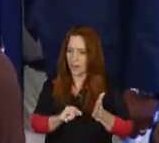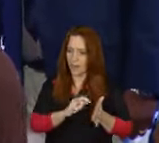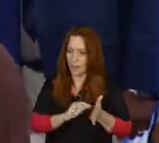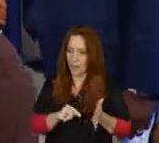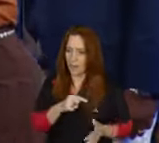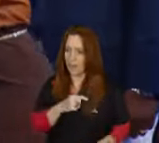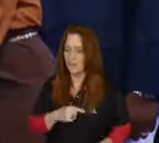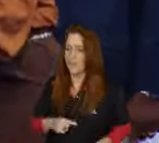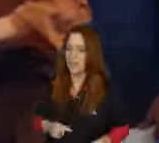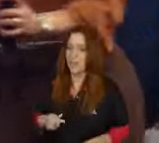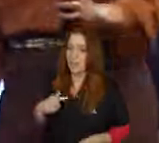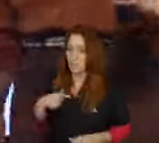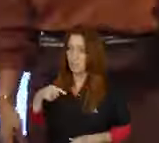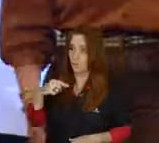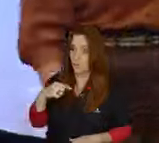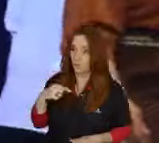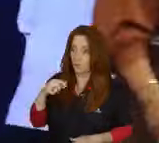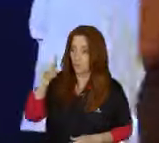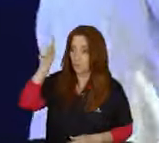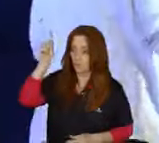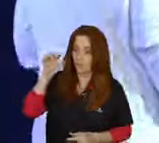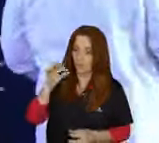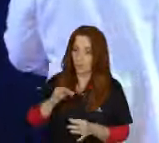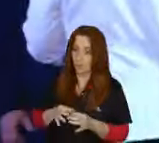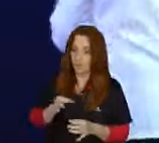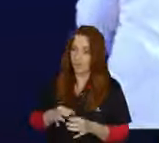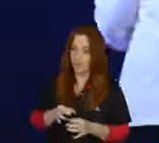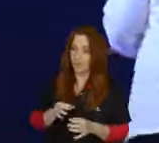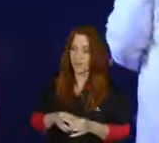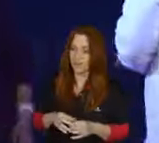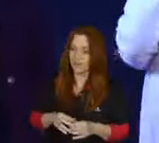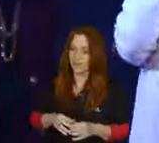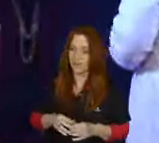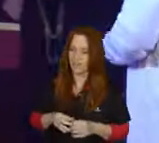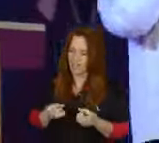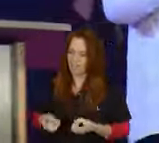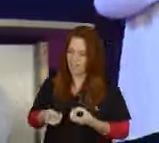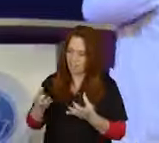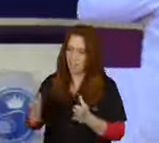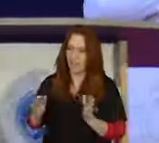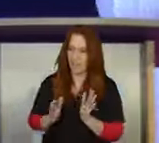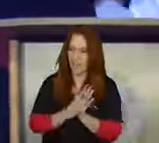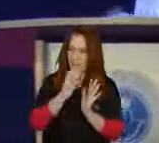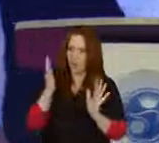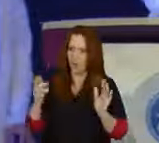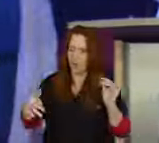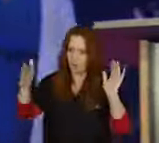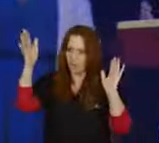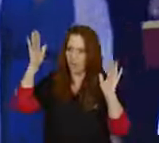fidelidad sigue. Dele gloria a Dios, dele gloria a Dios.